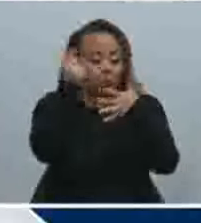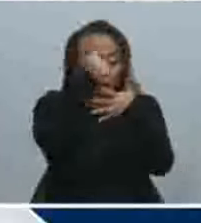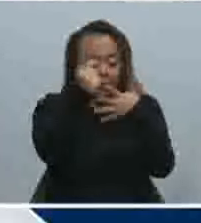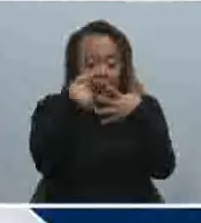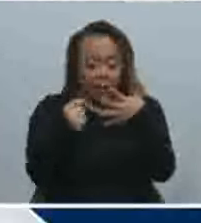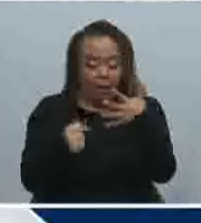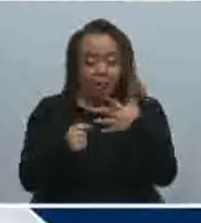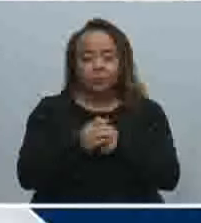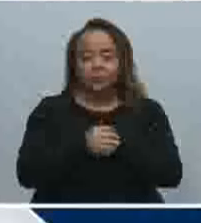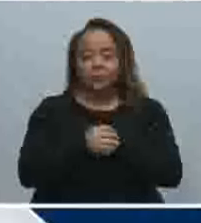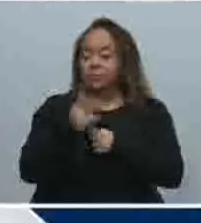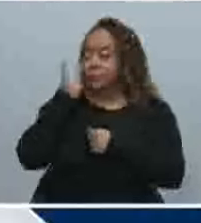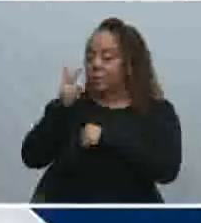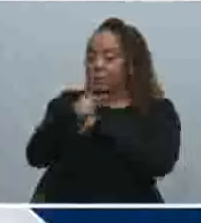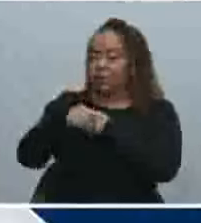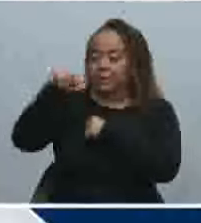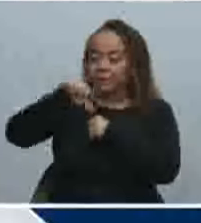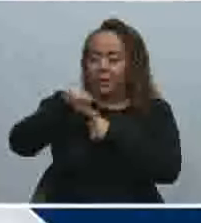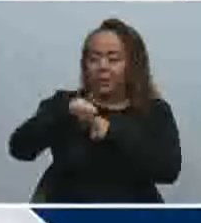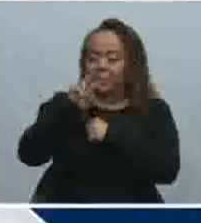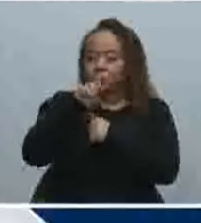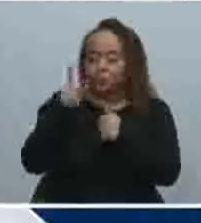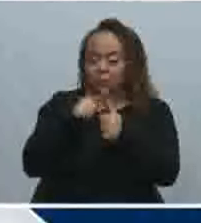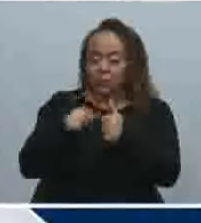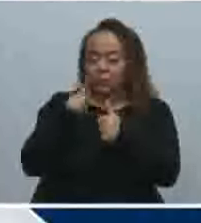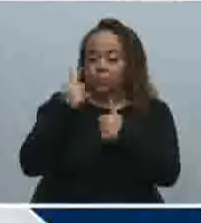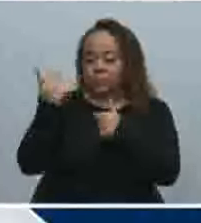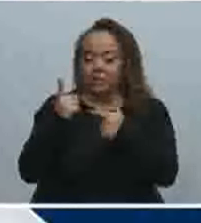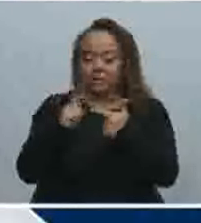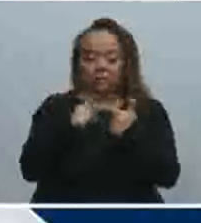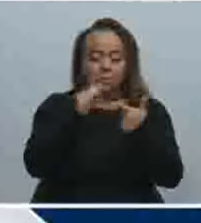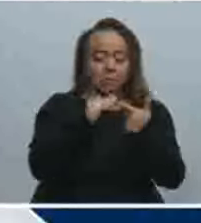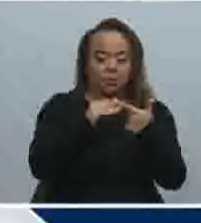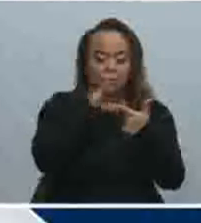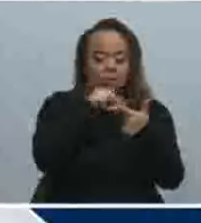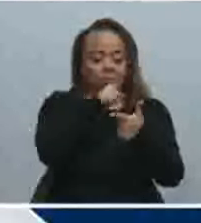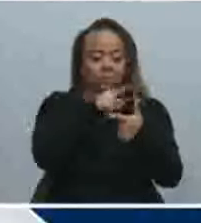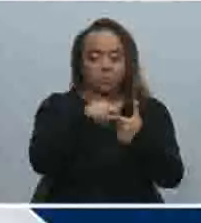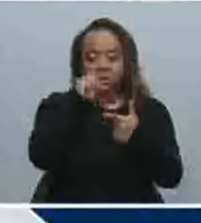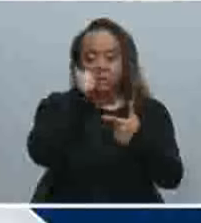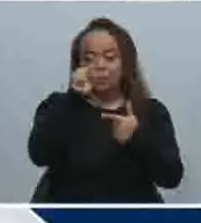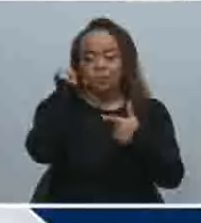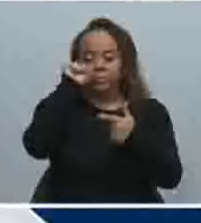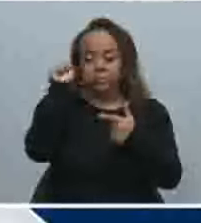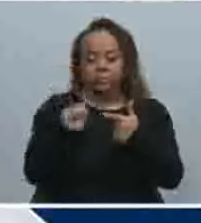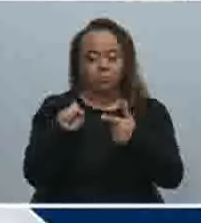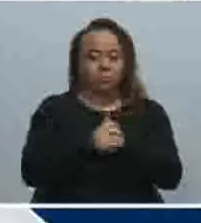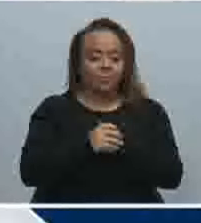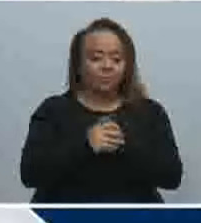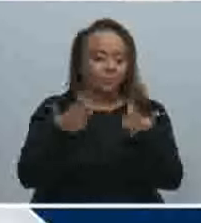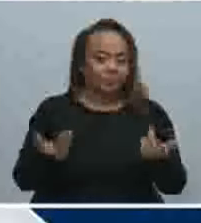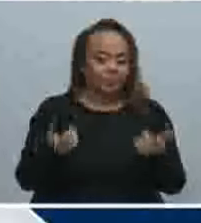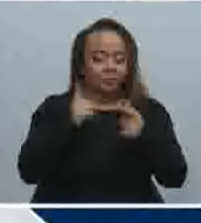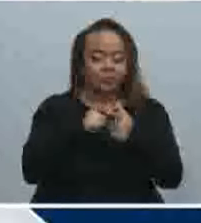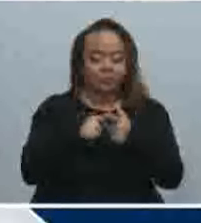siendo mu diferencia puntarenas puntarenas pierde los dos primeros uno de visita en casa pero los rivales son sapriza de la liga ya Incluso